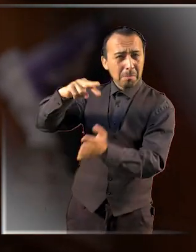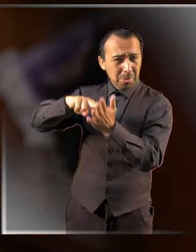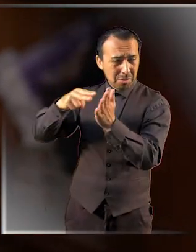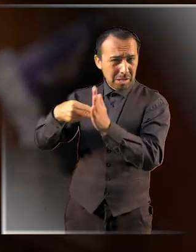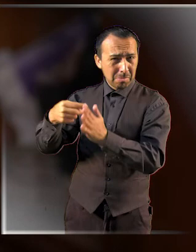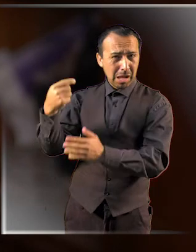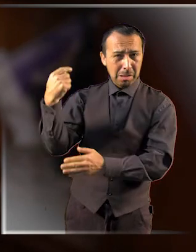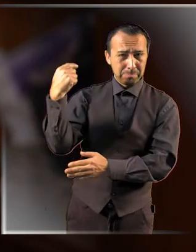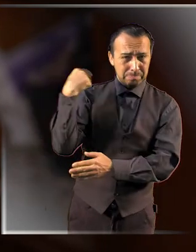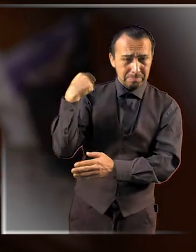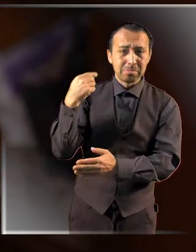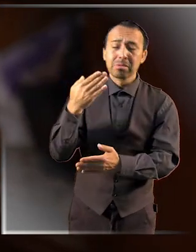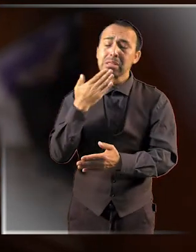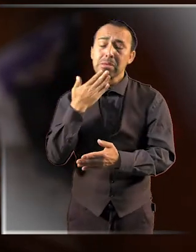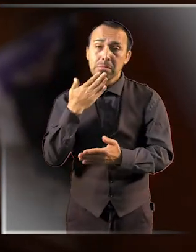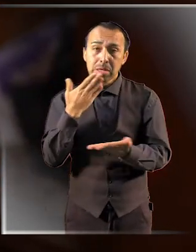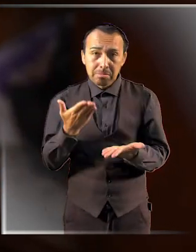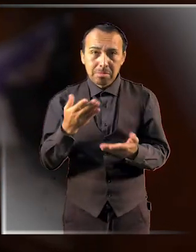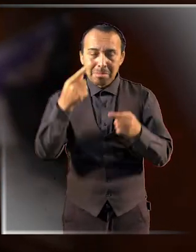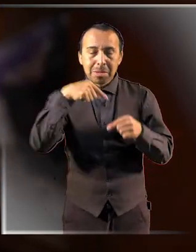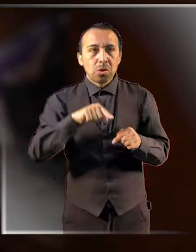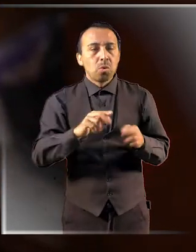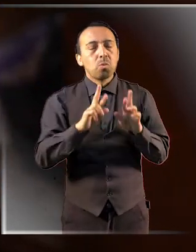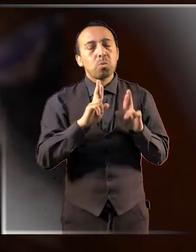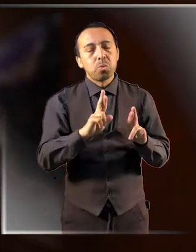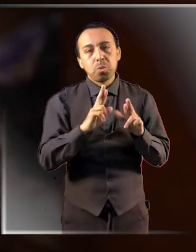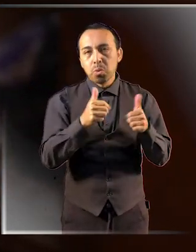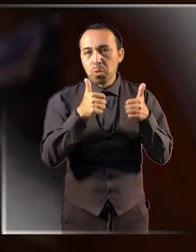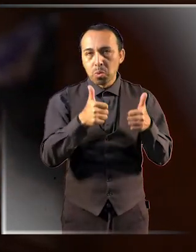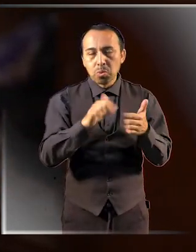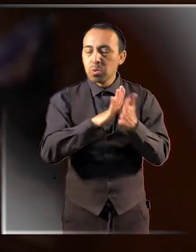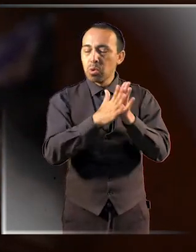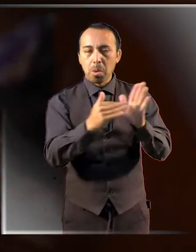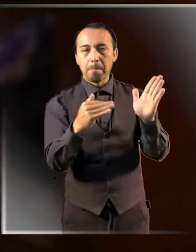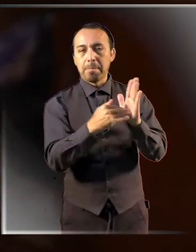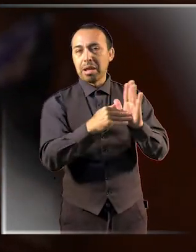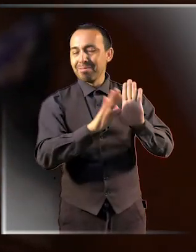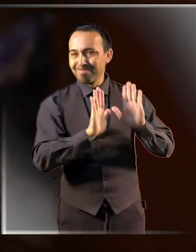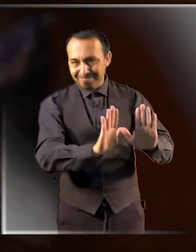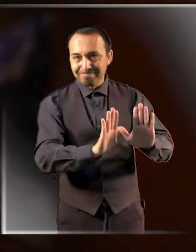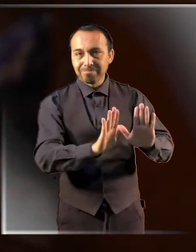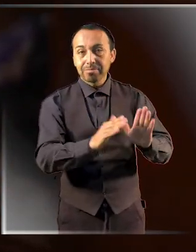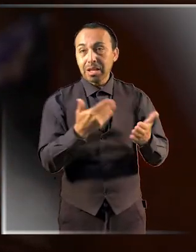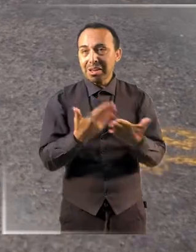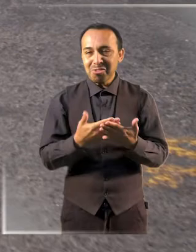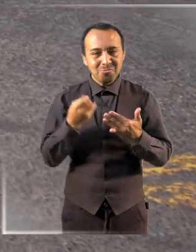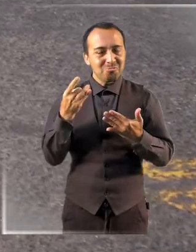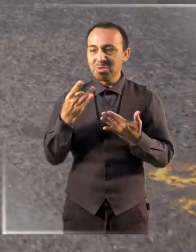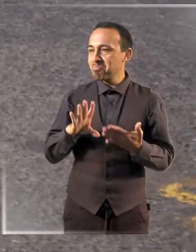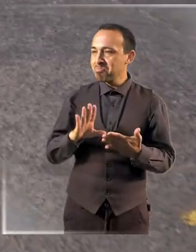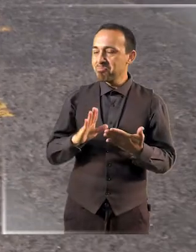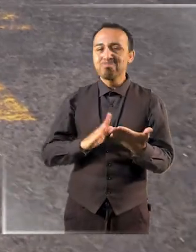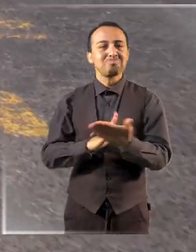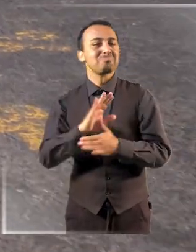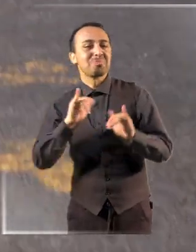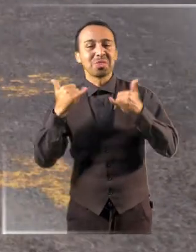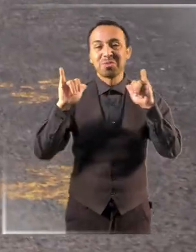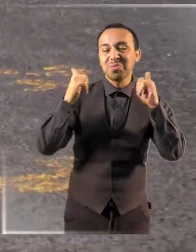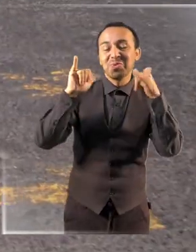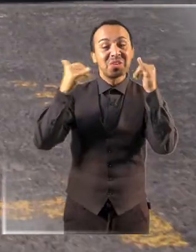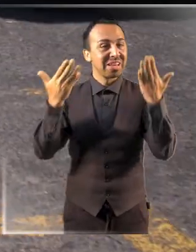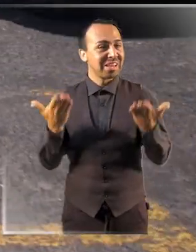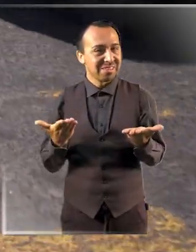también. Pero gracias a Dios todo se quedó ahí. Y ahora... Lo disfrutamos, lo único que hay que hacer es disfrutarlo